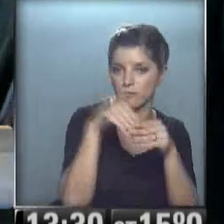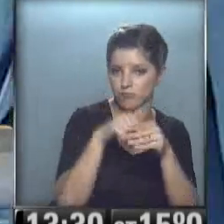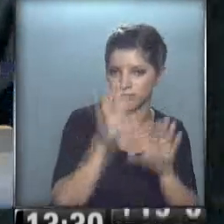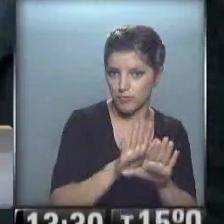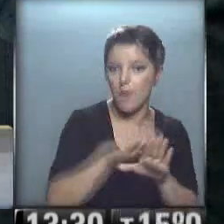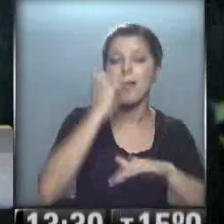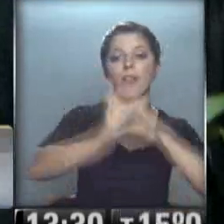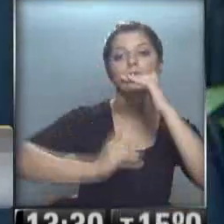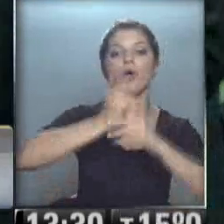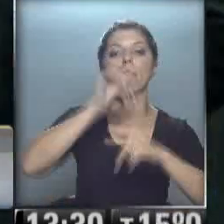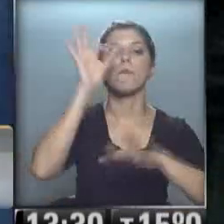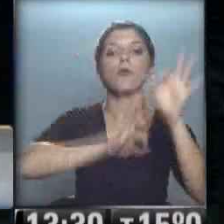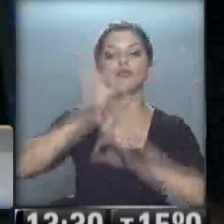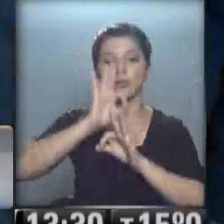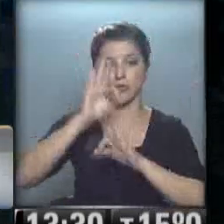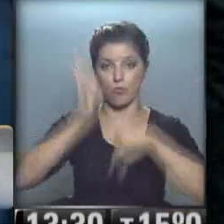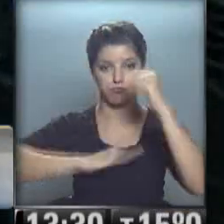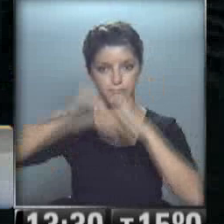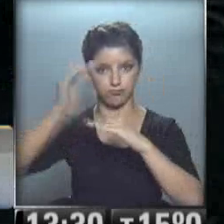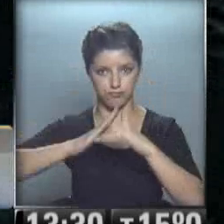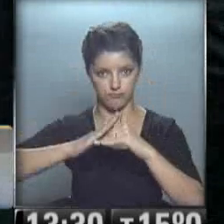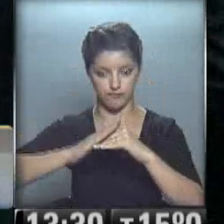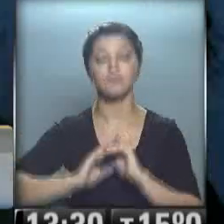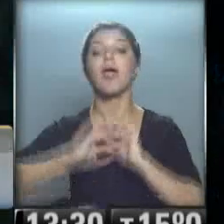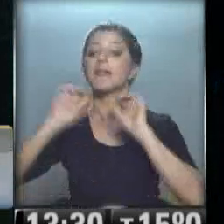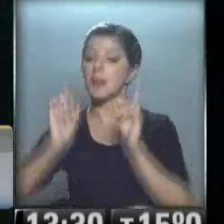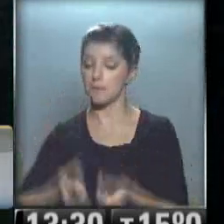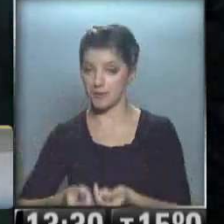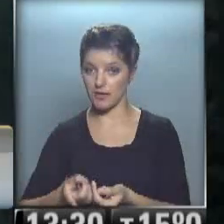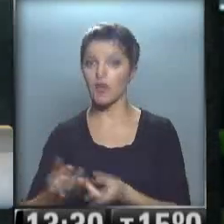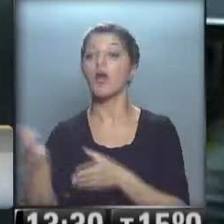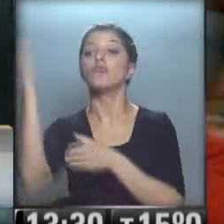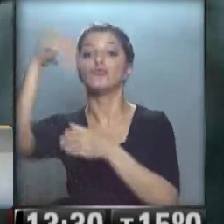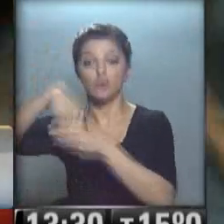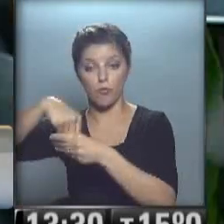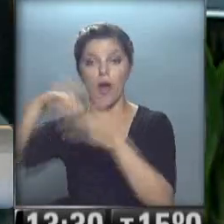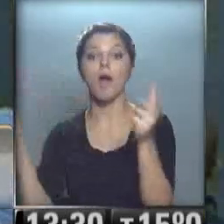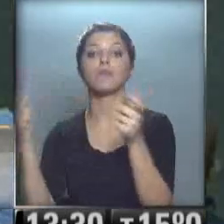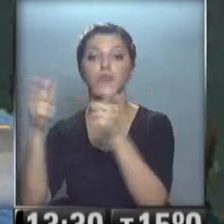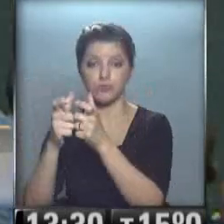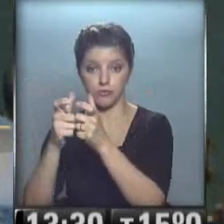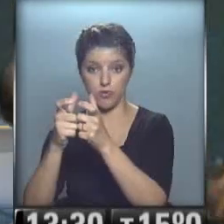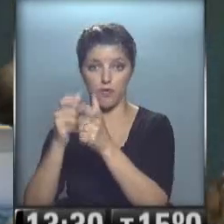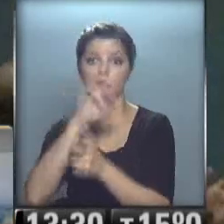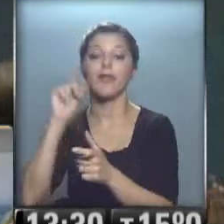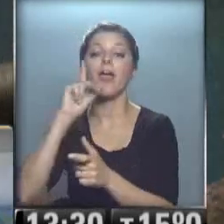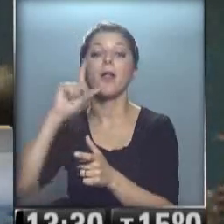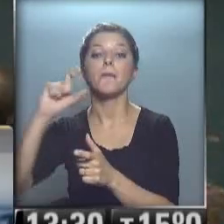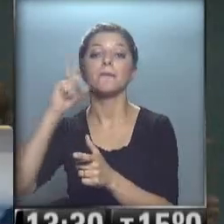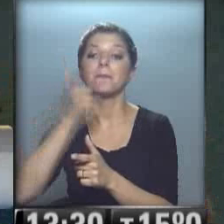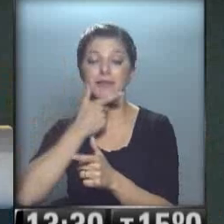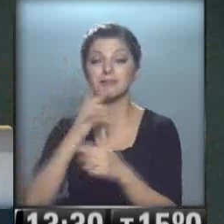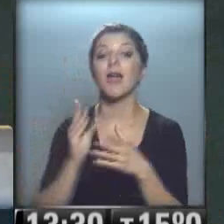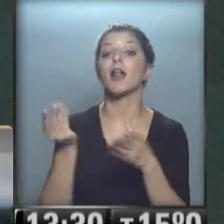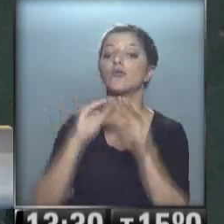financiación de proyectos de infraestructura también participará de la reunión del foro de diálogo del brix al que asistirán